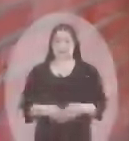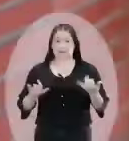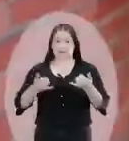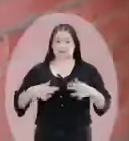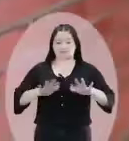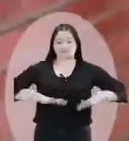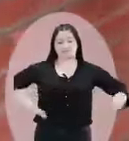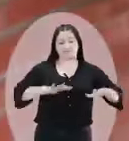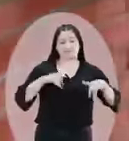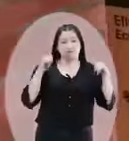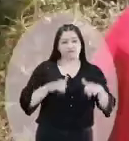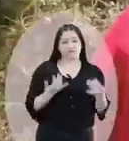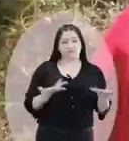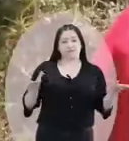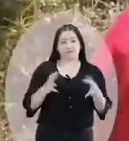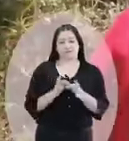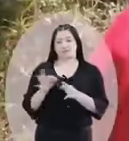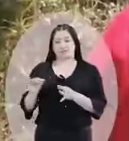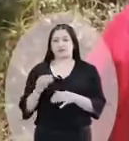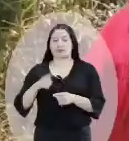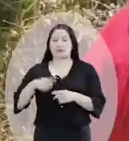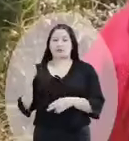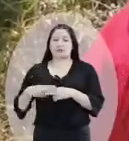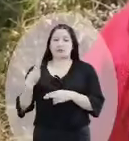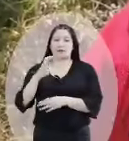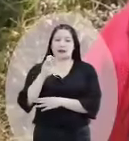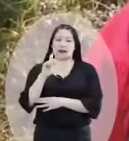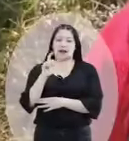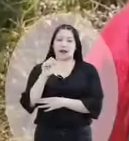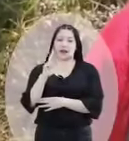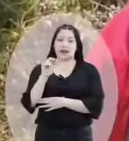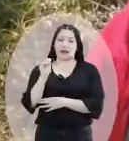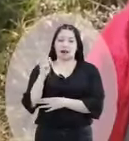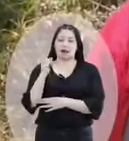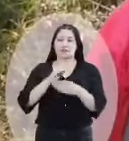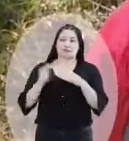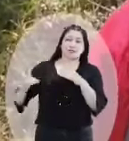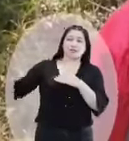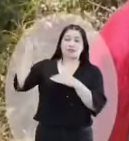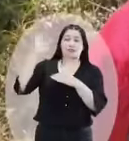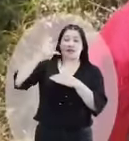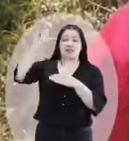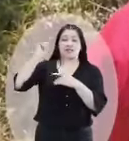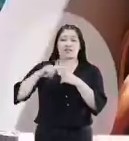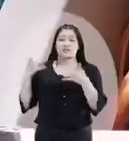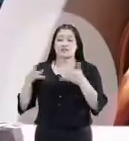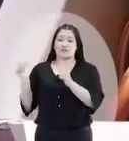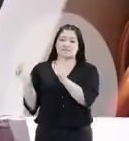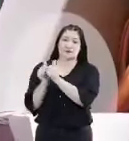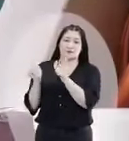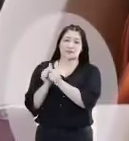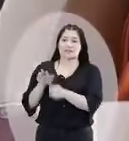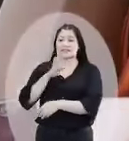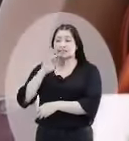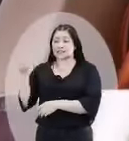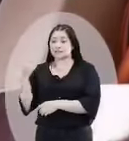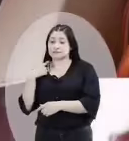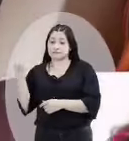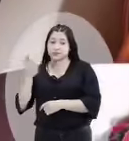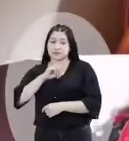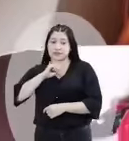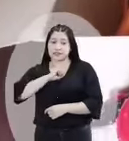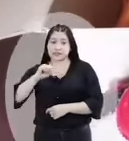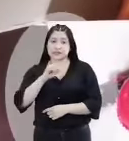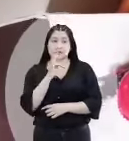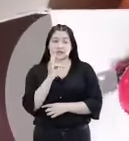Nos encontramos en ese momento el corregimiento La Caldera en la vereda Arrayanes Alto en compañía de la Cooperación